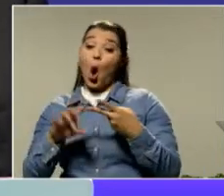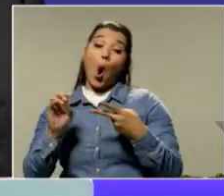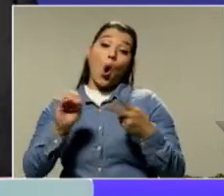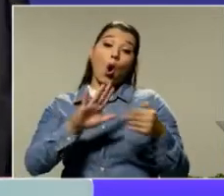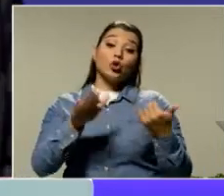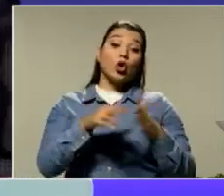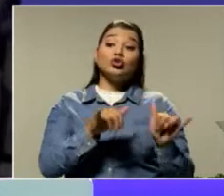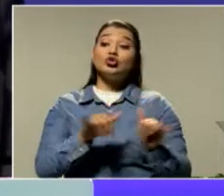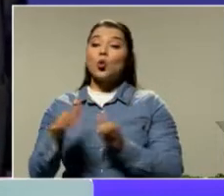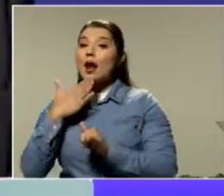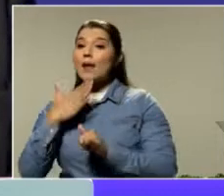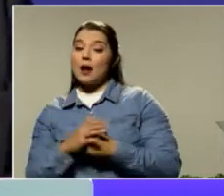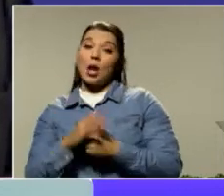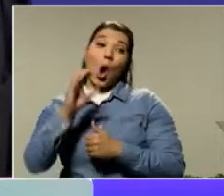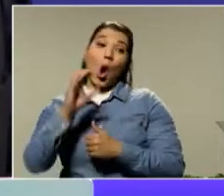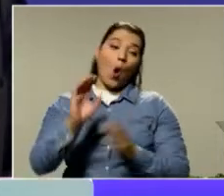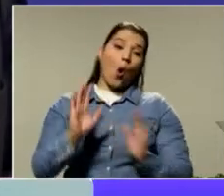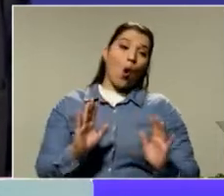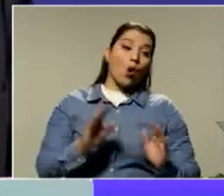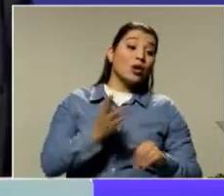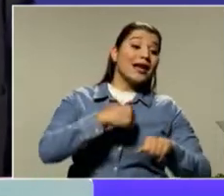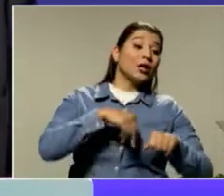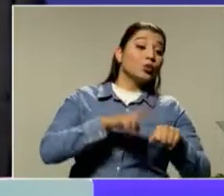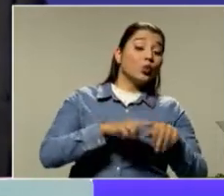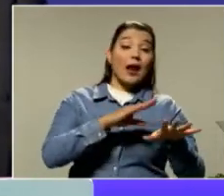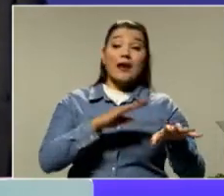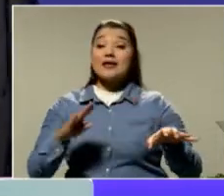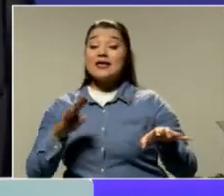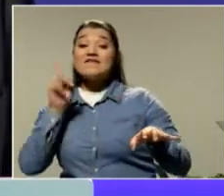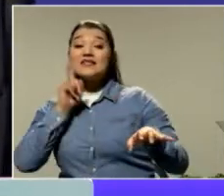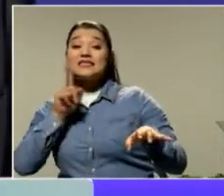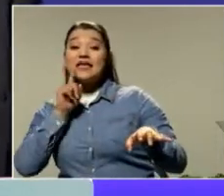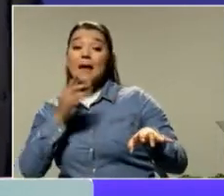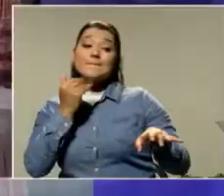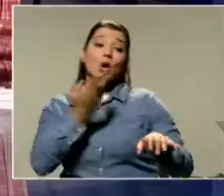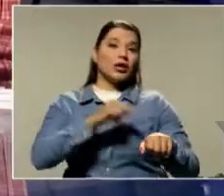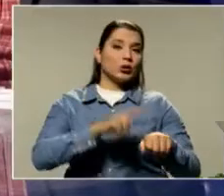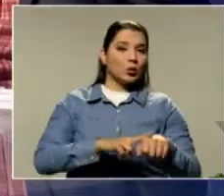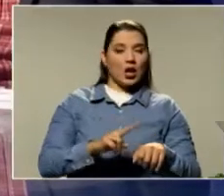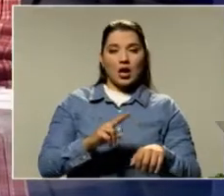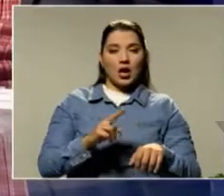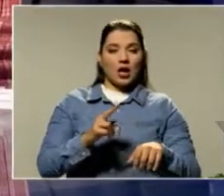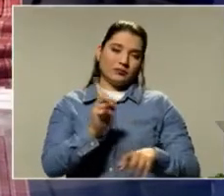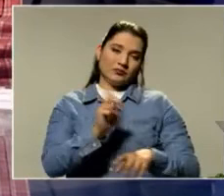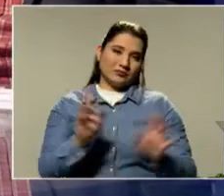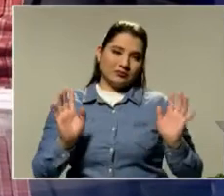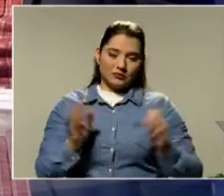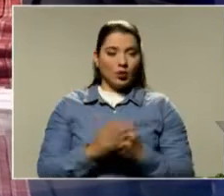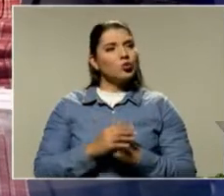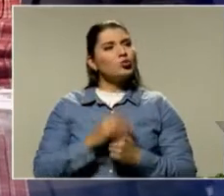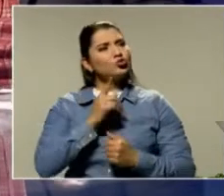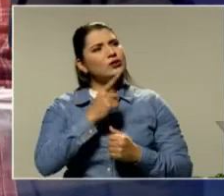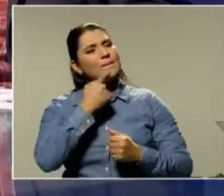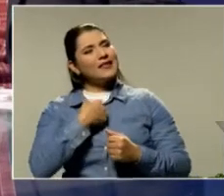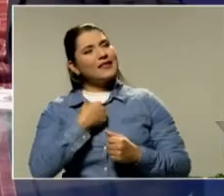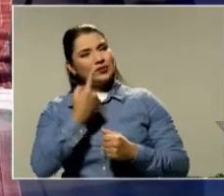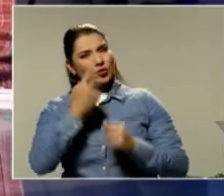lo natural versus lo sintético, una cosa es mejor que la otra. Usted da un dato que me parece muy